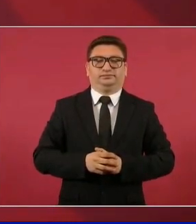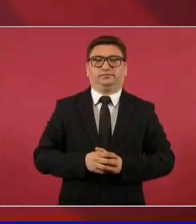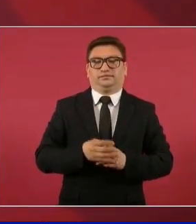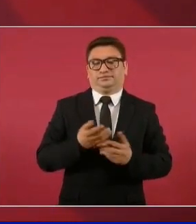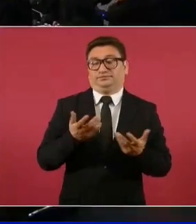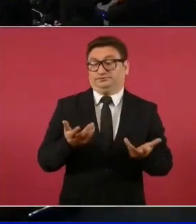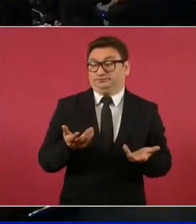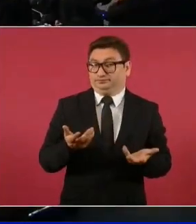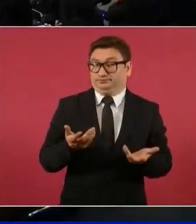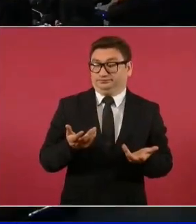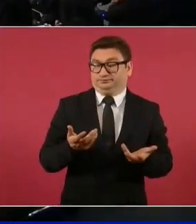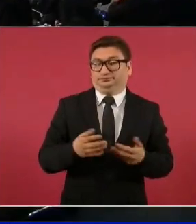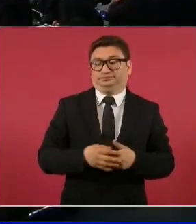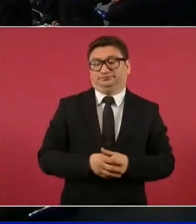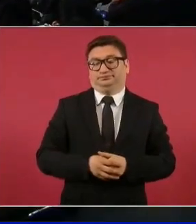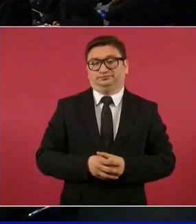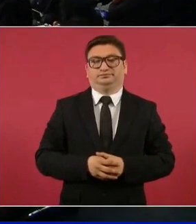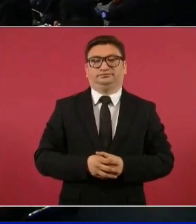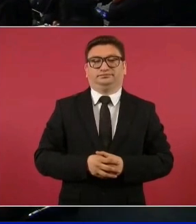Entonces,